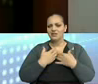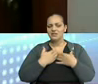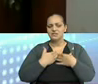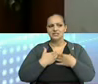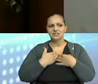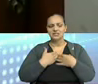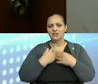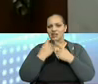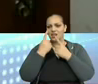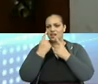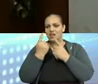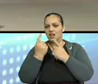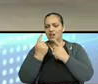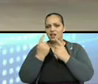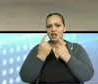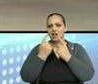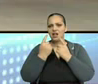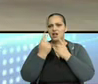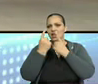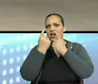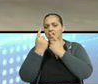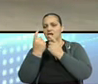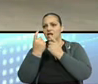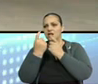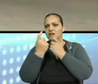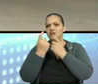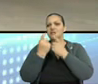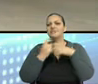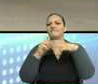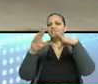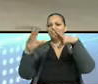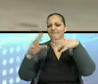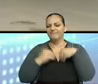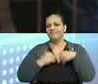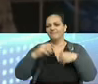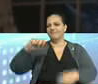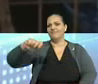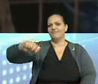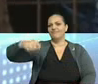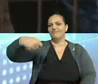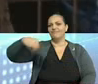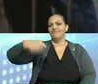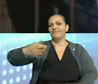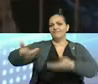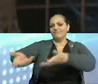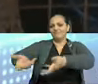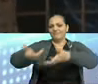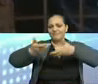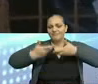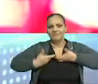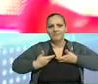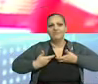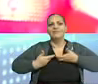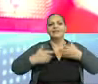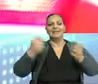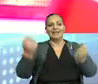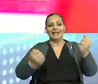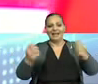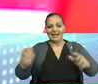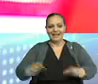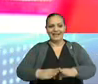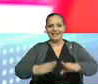Ese es para ti. O sigues trabajando o te la sacas. Al puro estilo de Pablo Escobar. Así. ¿Plomo o plata?